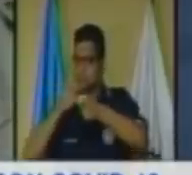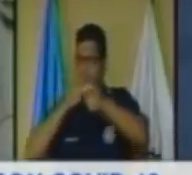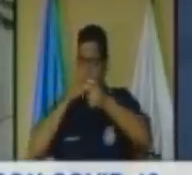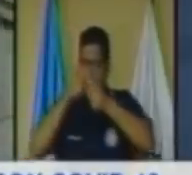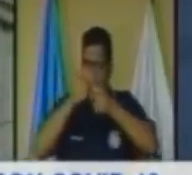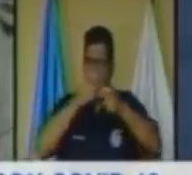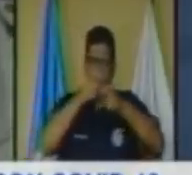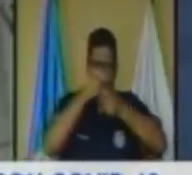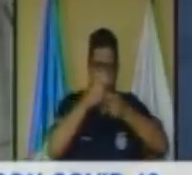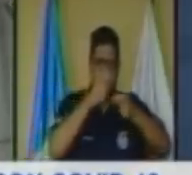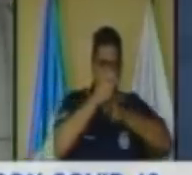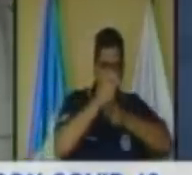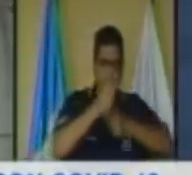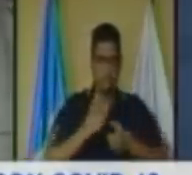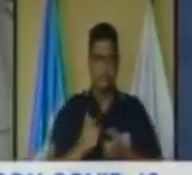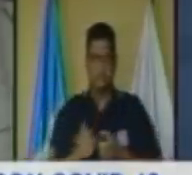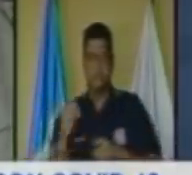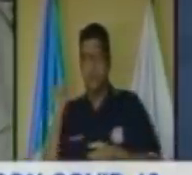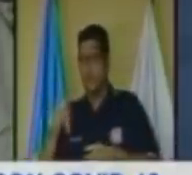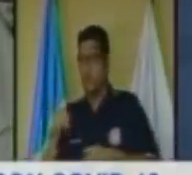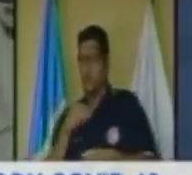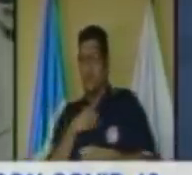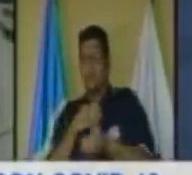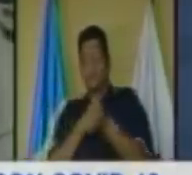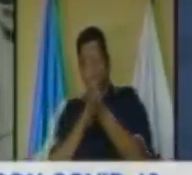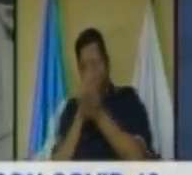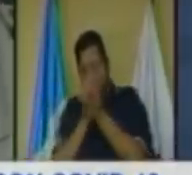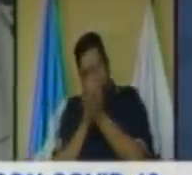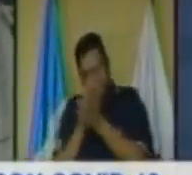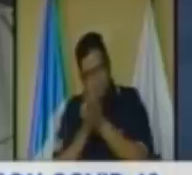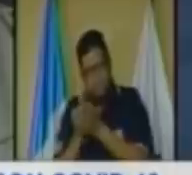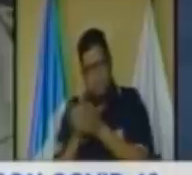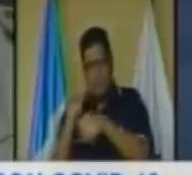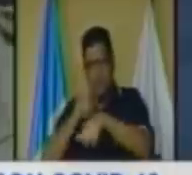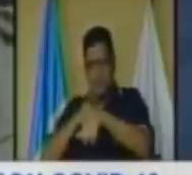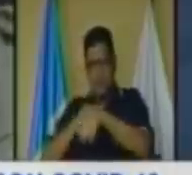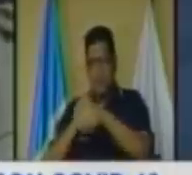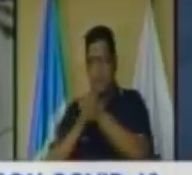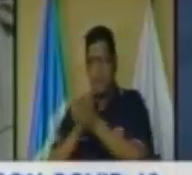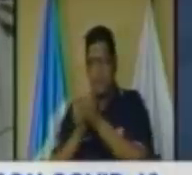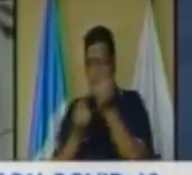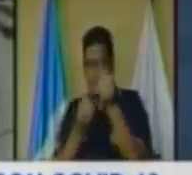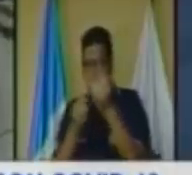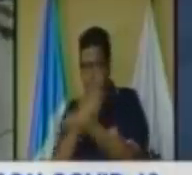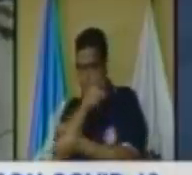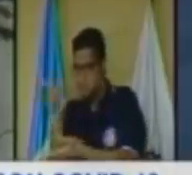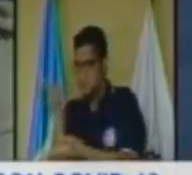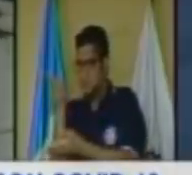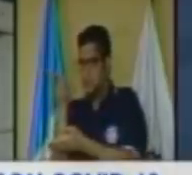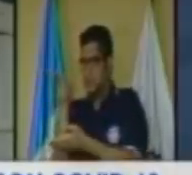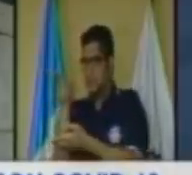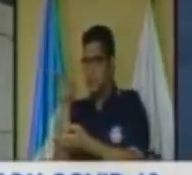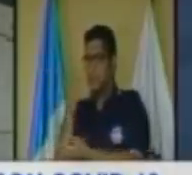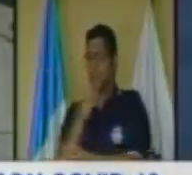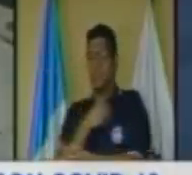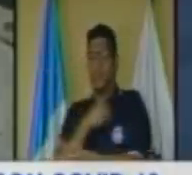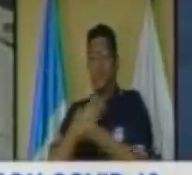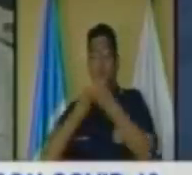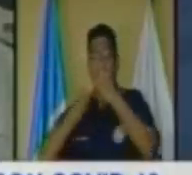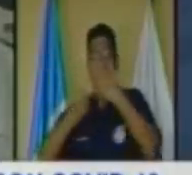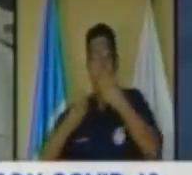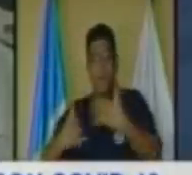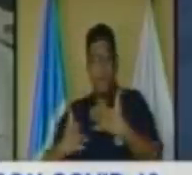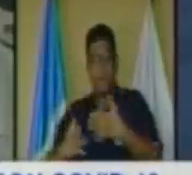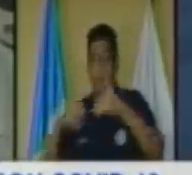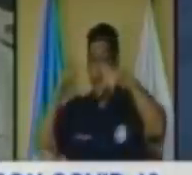cuenta, aprovechando la ocasión, quisiera decirles que hemos